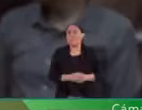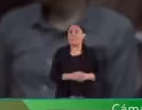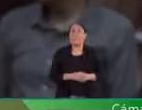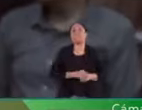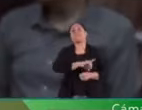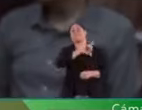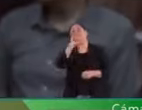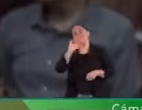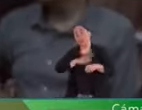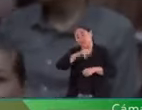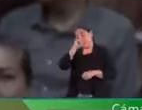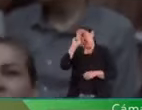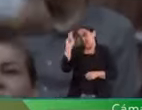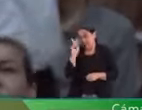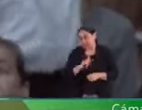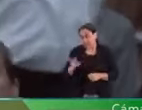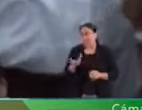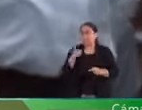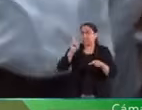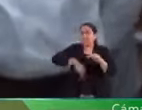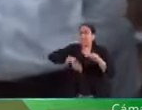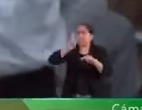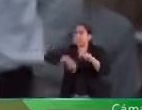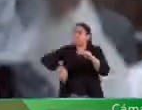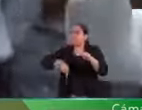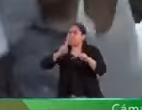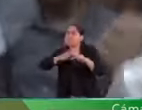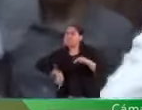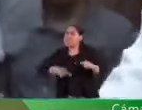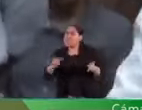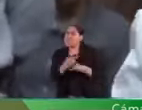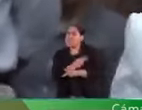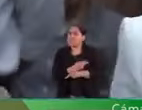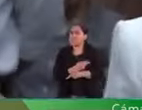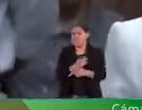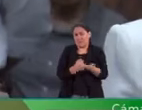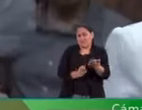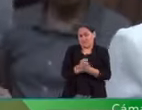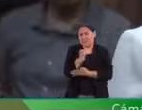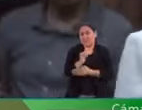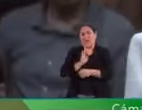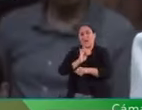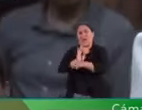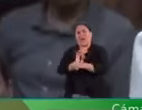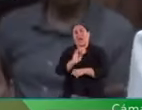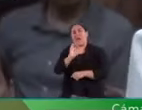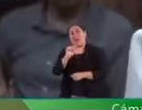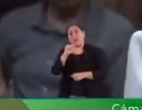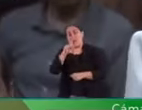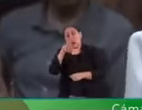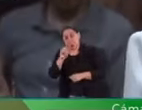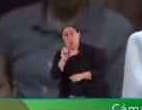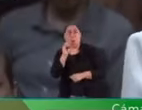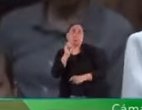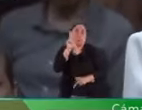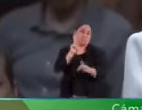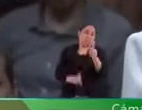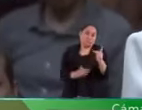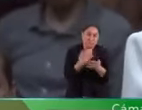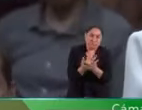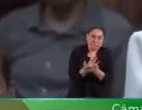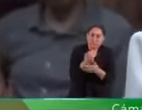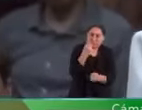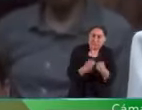fuera poco, eliminan los efectos generales de las sentencias de amparo y de la suspensión de